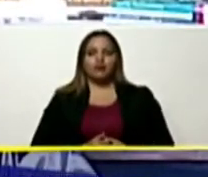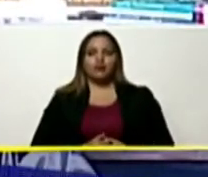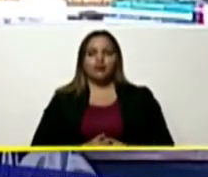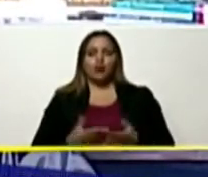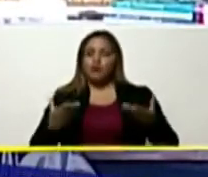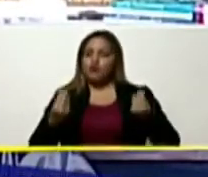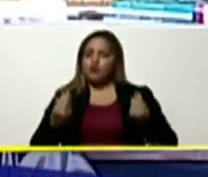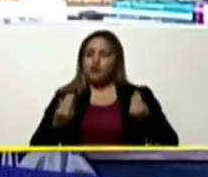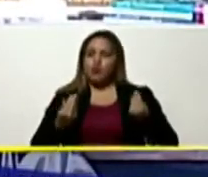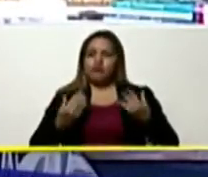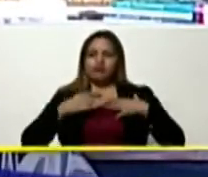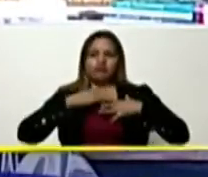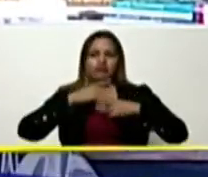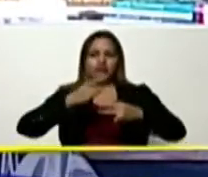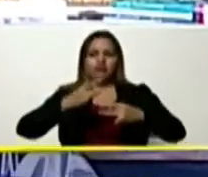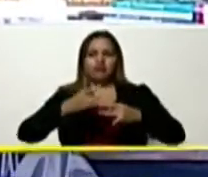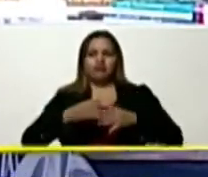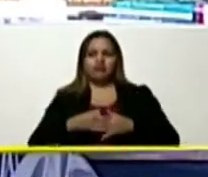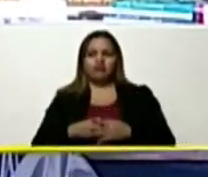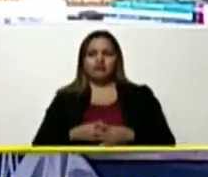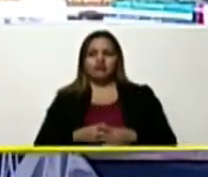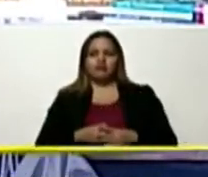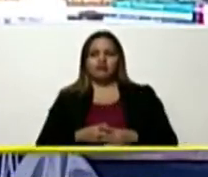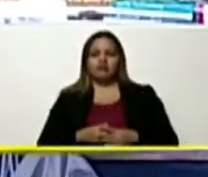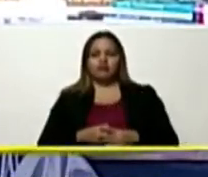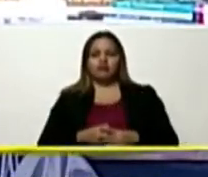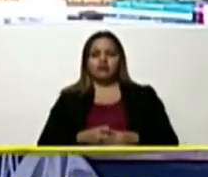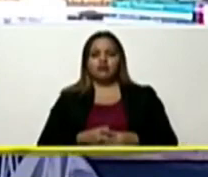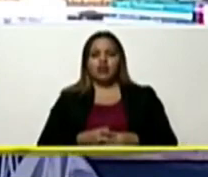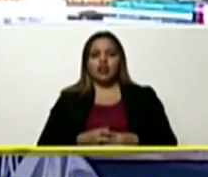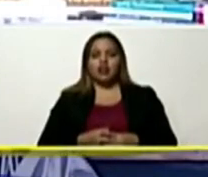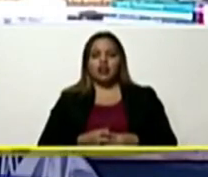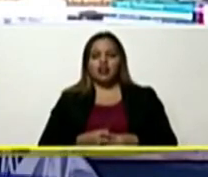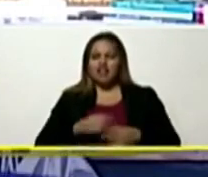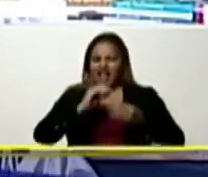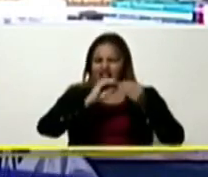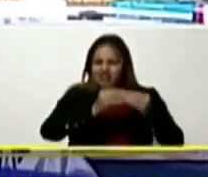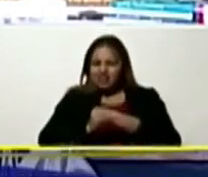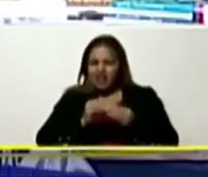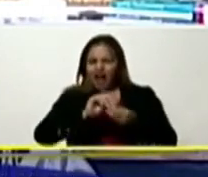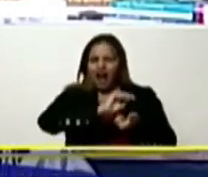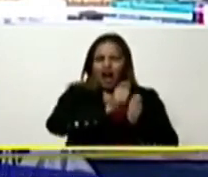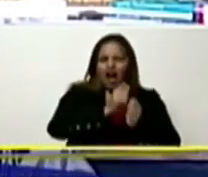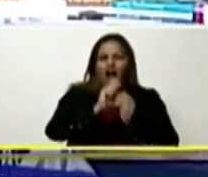Muy interesante. Está siendo editado en varios idiomas.